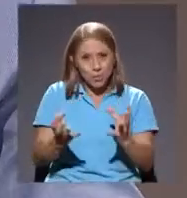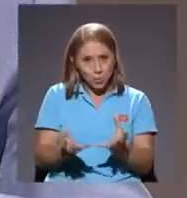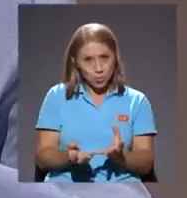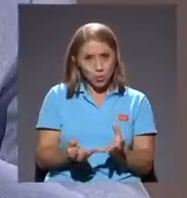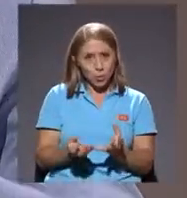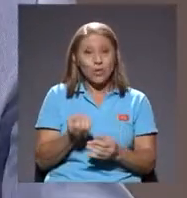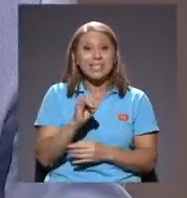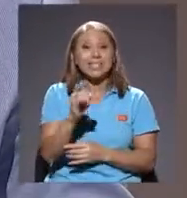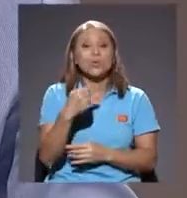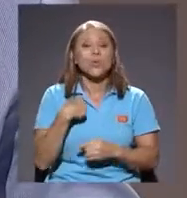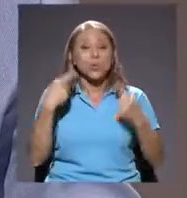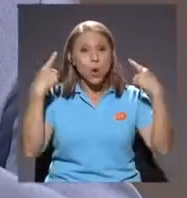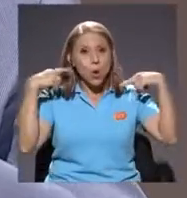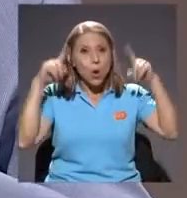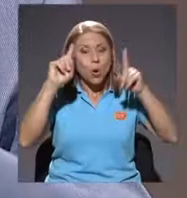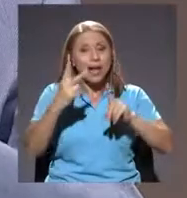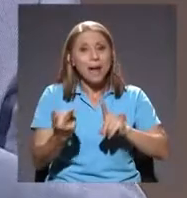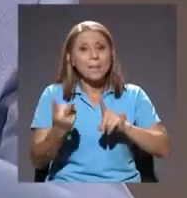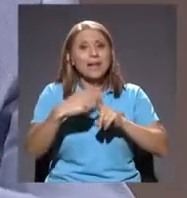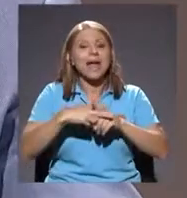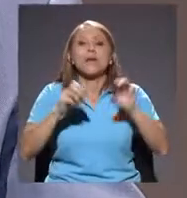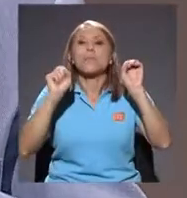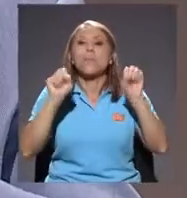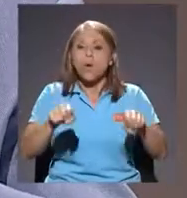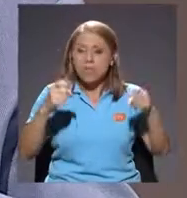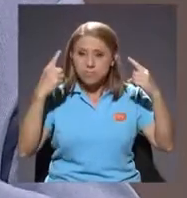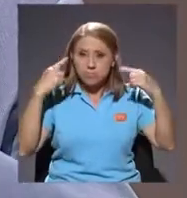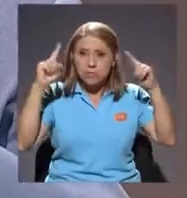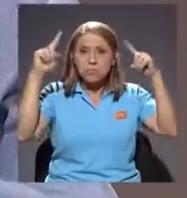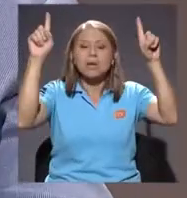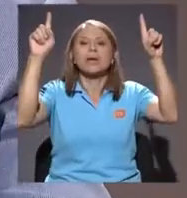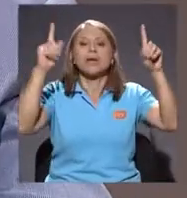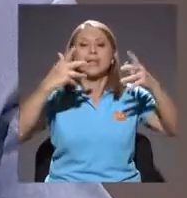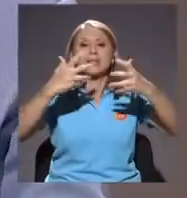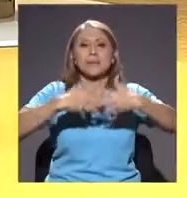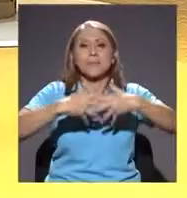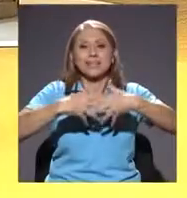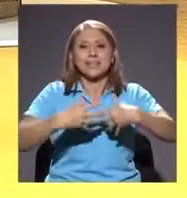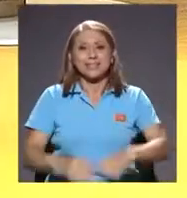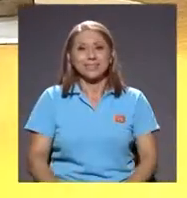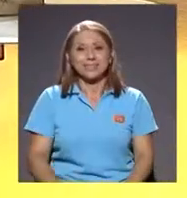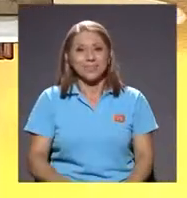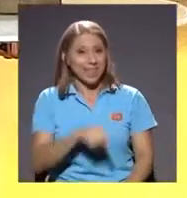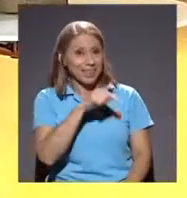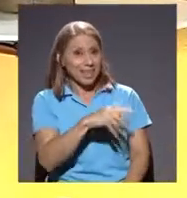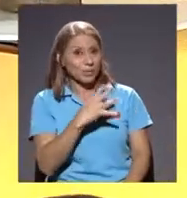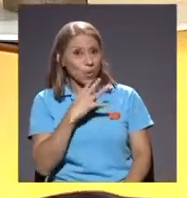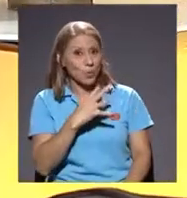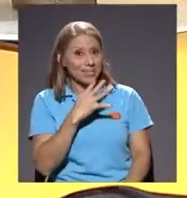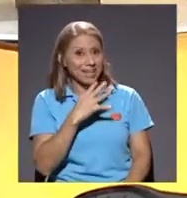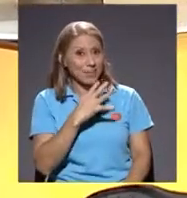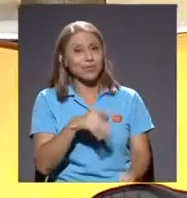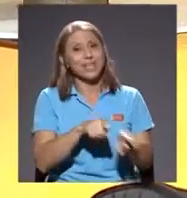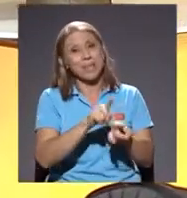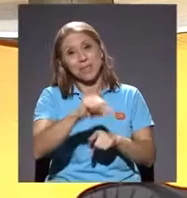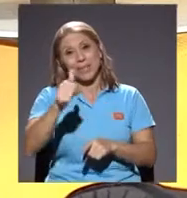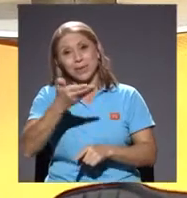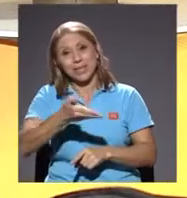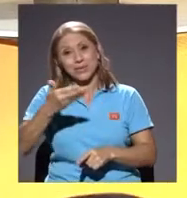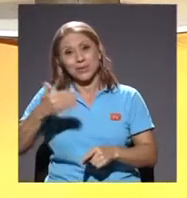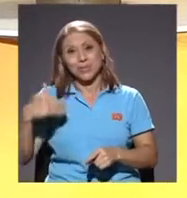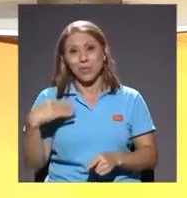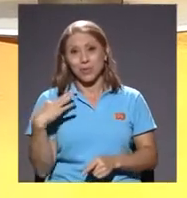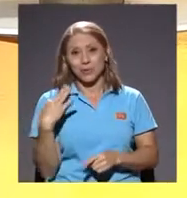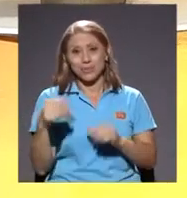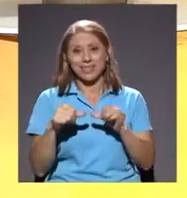logra aplicar puede tener buen éxito en las empresas de eso conversaremos y de otras cosas una vez que el canal